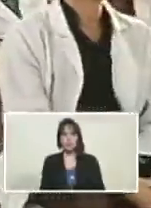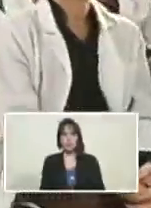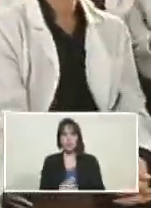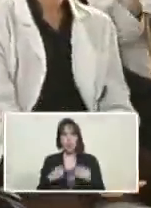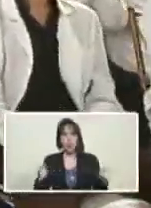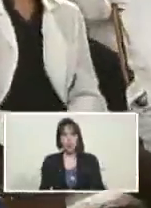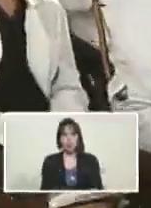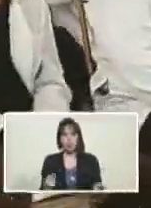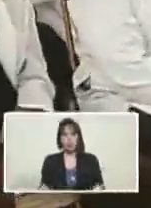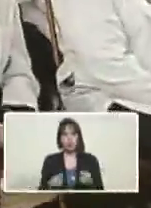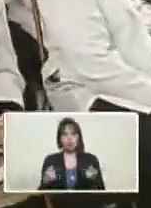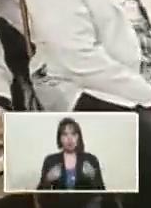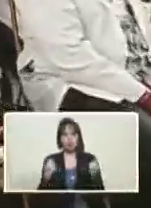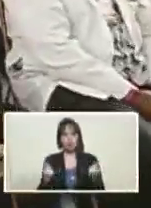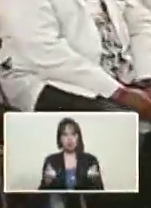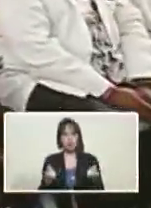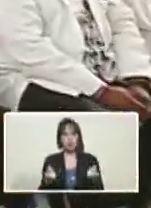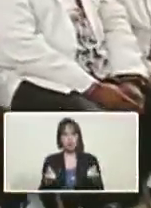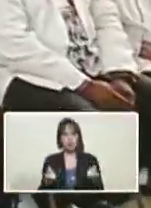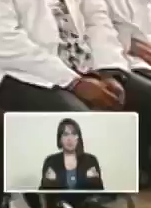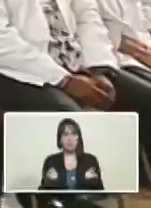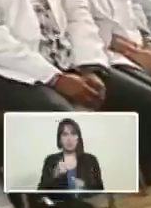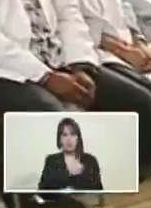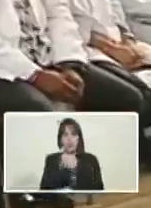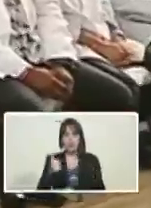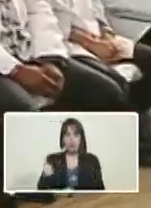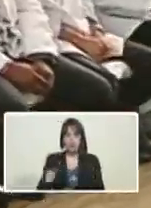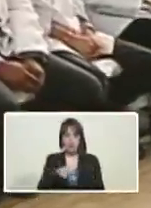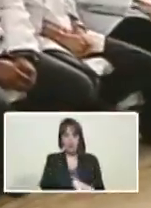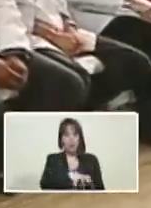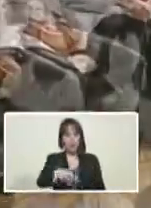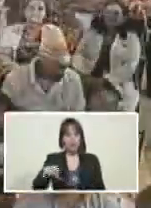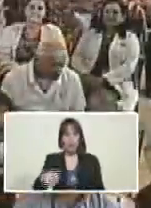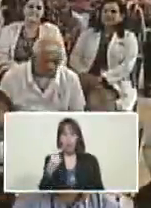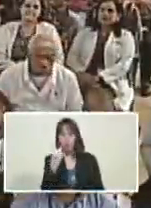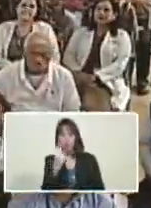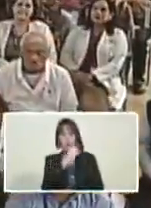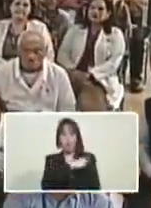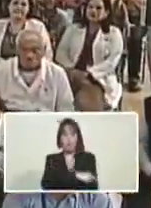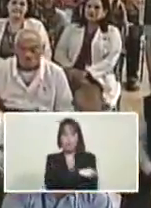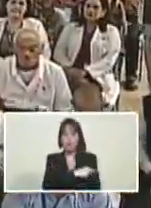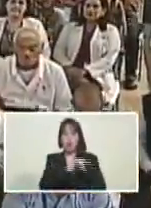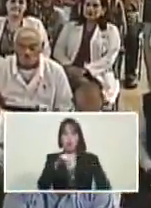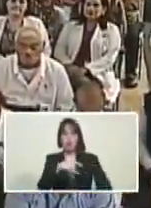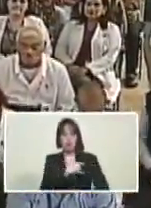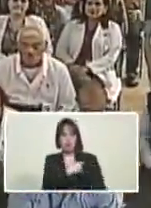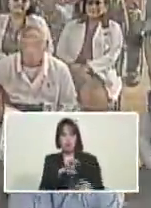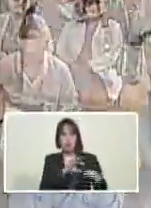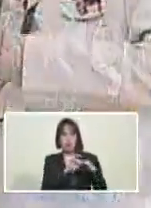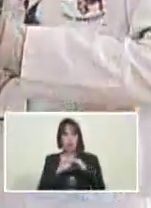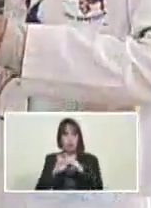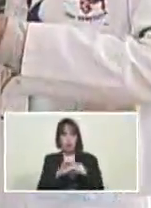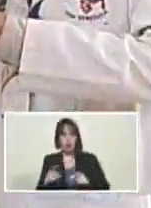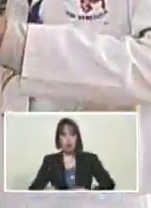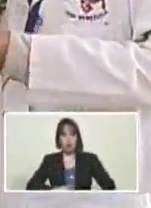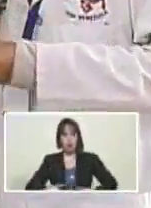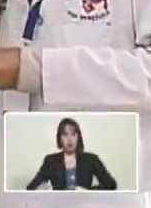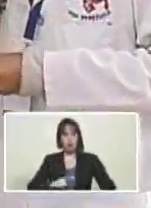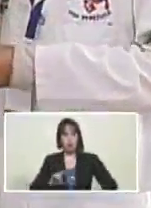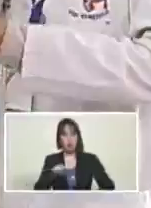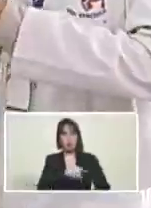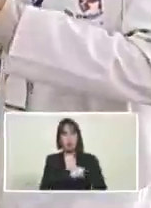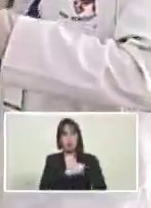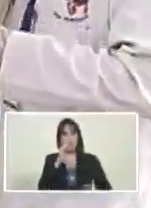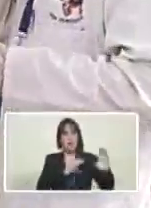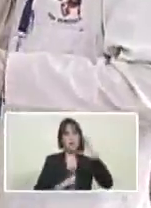Impulsar en cada estadio un hospital, al menos un hospital universitario bajo control de la Universidad de la Ciencia de la